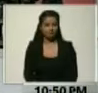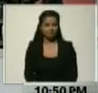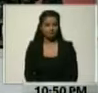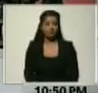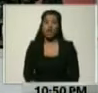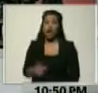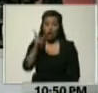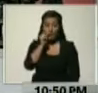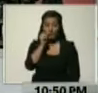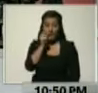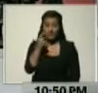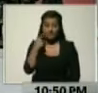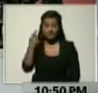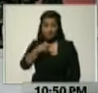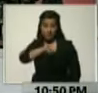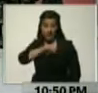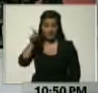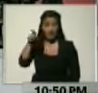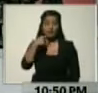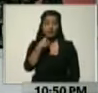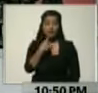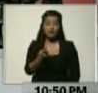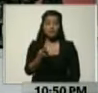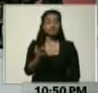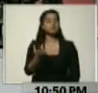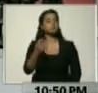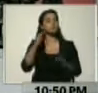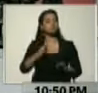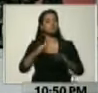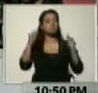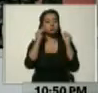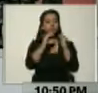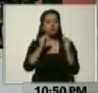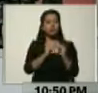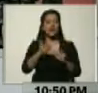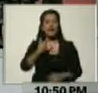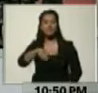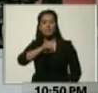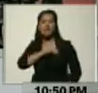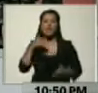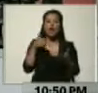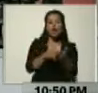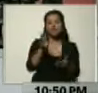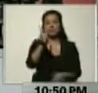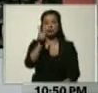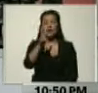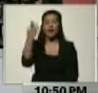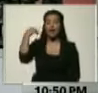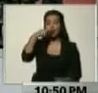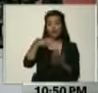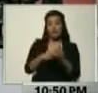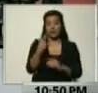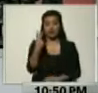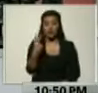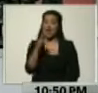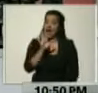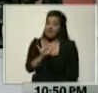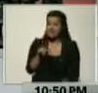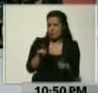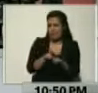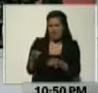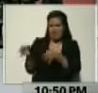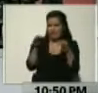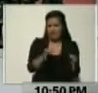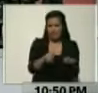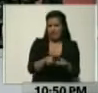Donde él lo que hace es corroborar lo que hizo España contra Venezuela en el 2002. Es lo que están haciendo en este momento,